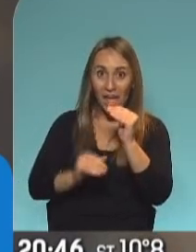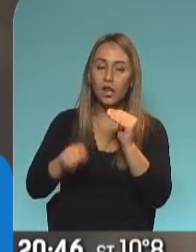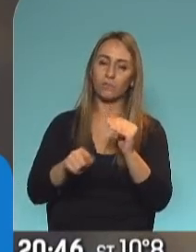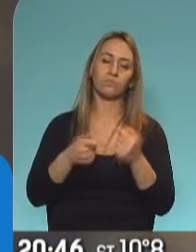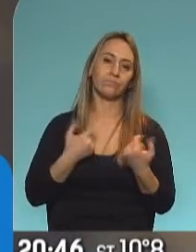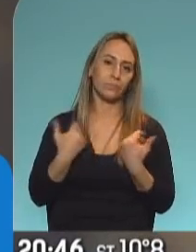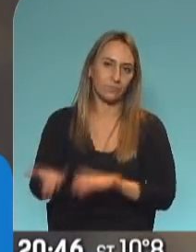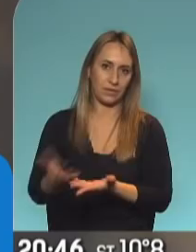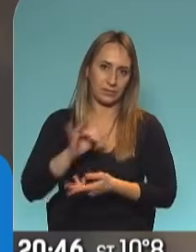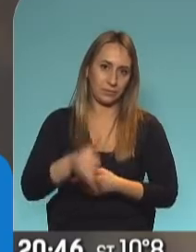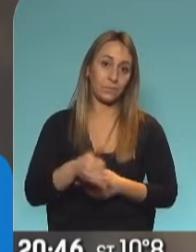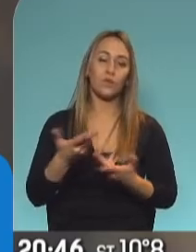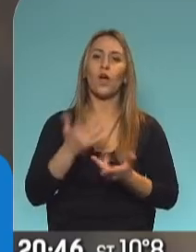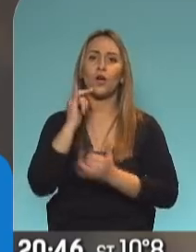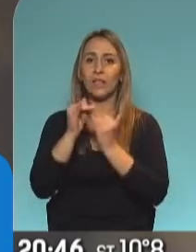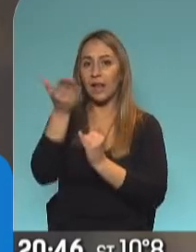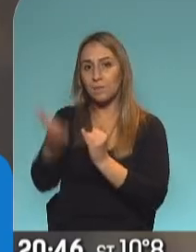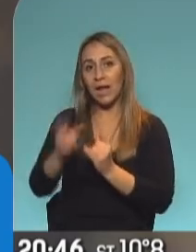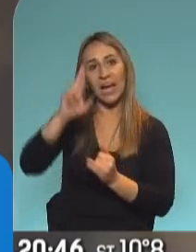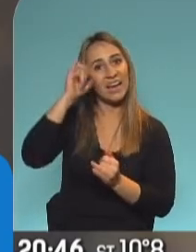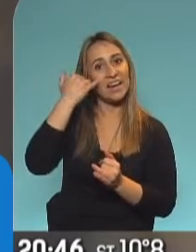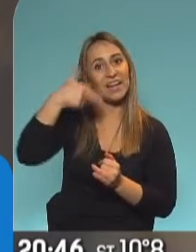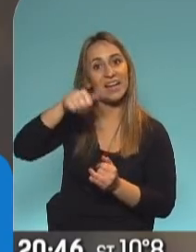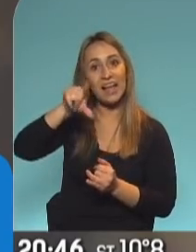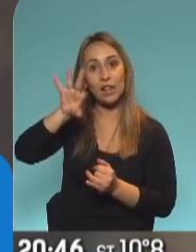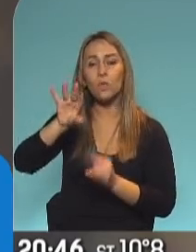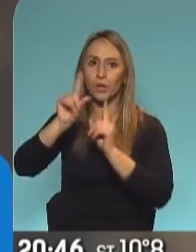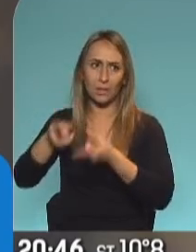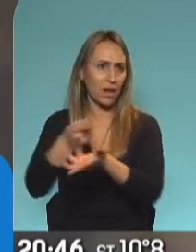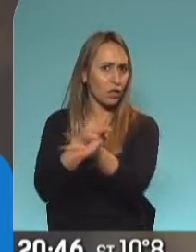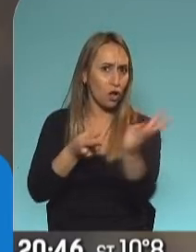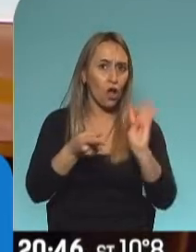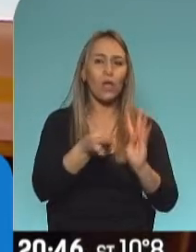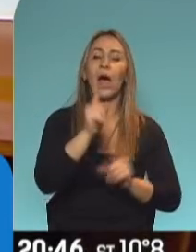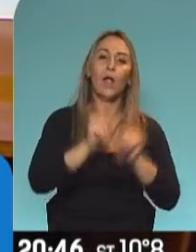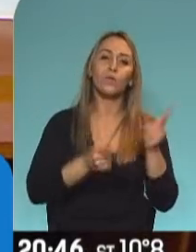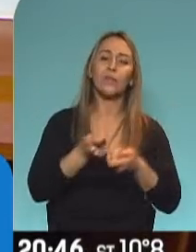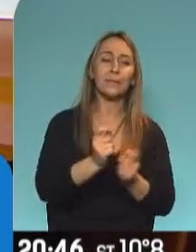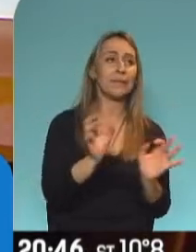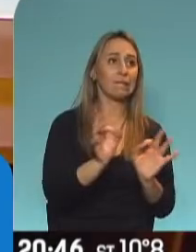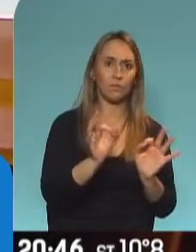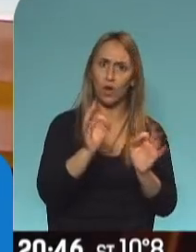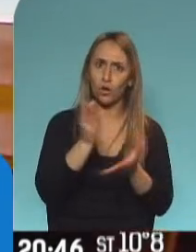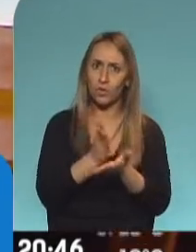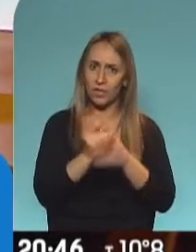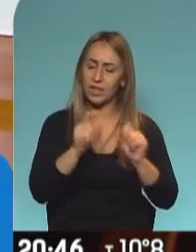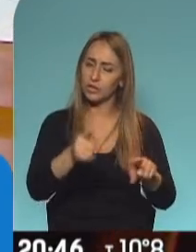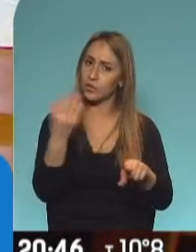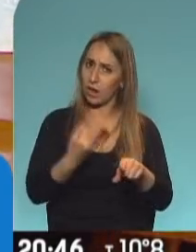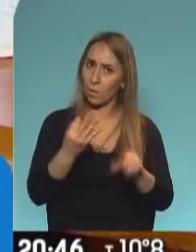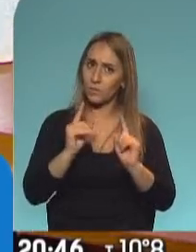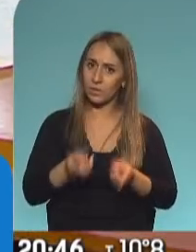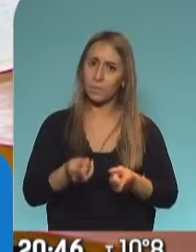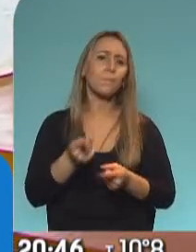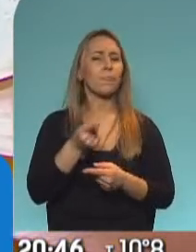más allá de la persona que nos escribió, porque a veces falta información y no hacemos el trámite y nos corresponde y es un derecho que está bueno. ¿Y eso también se hace a través de